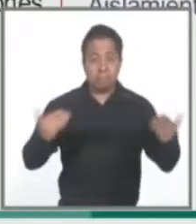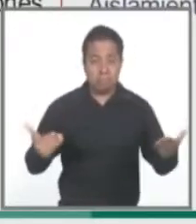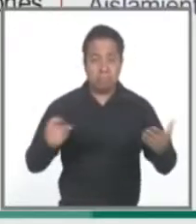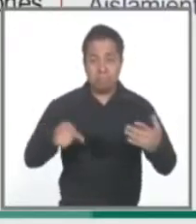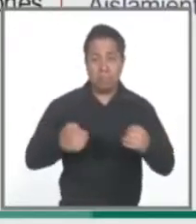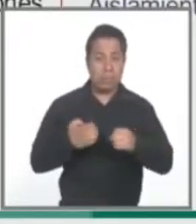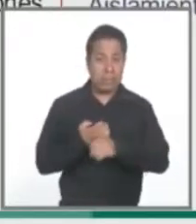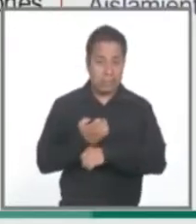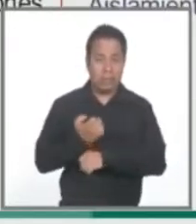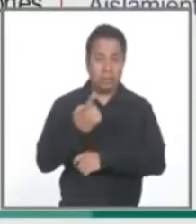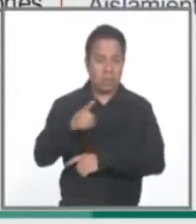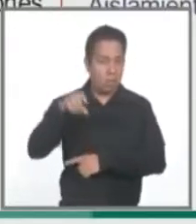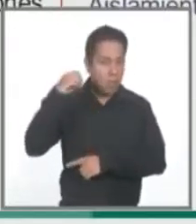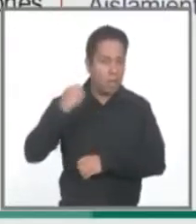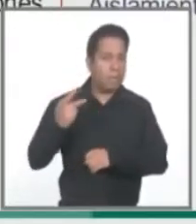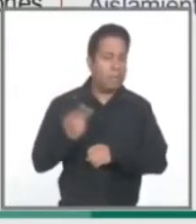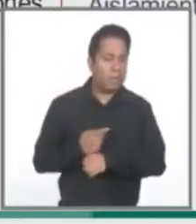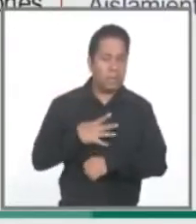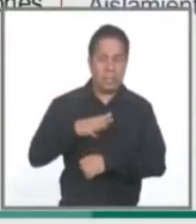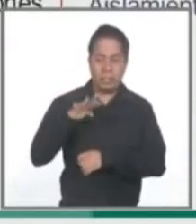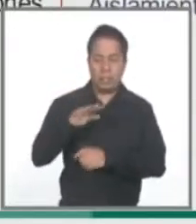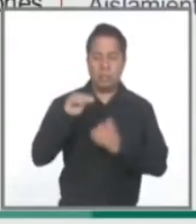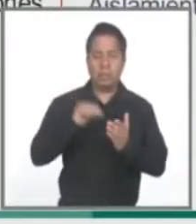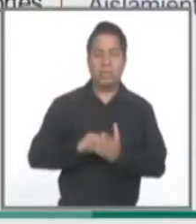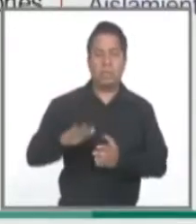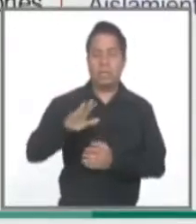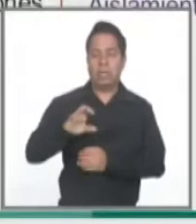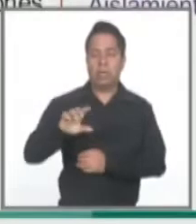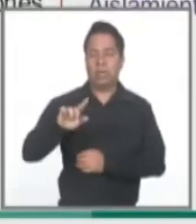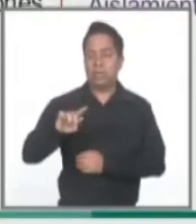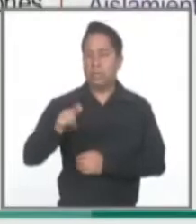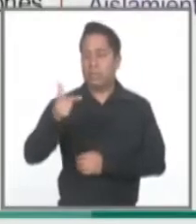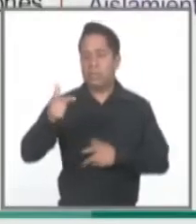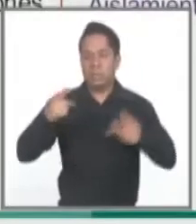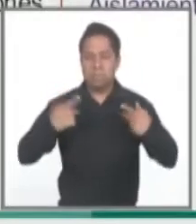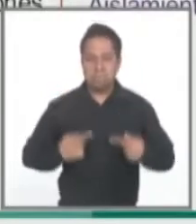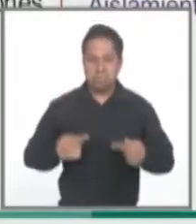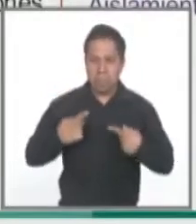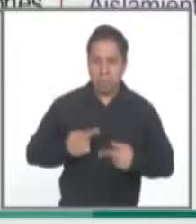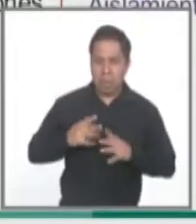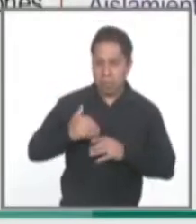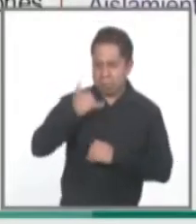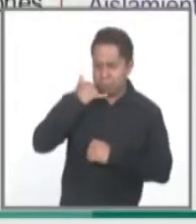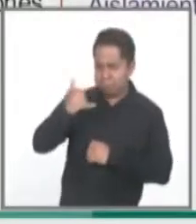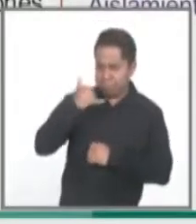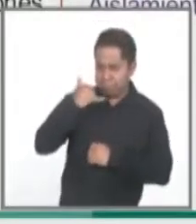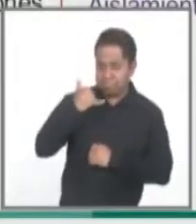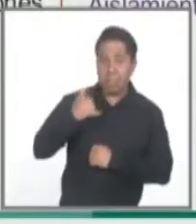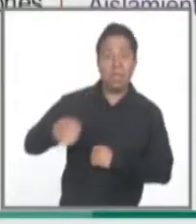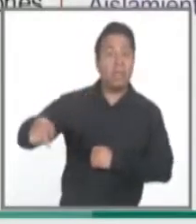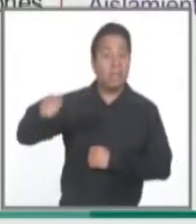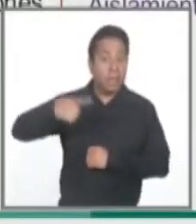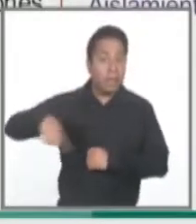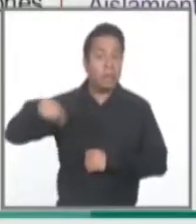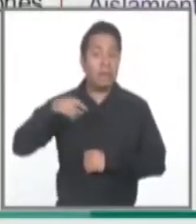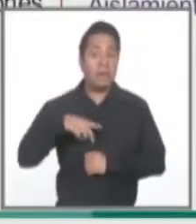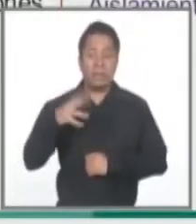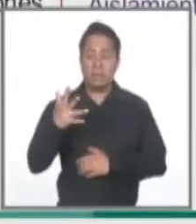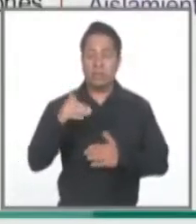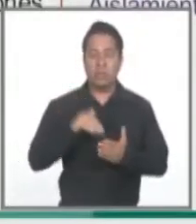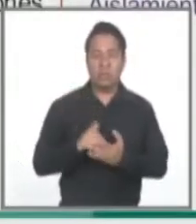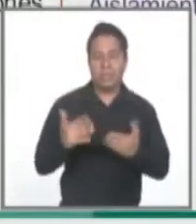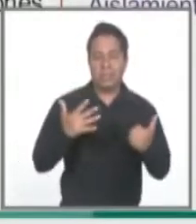estatal tenemos 19 mil 577 casos notificados de los cuales 5